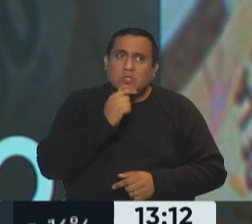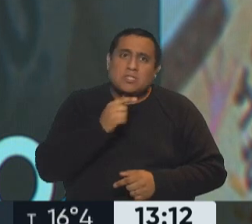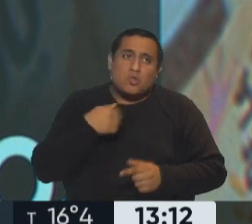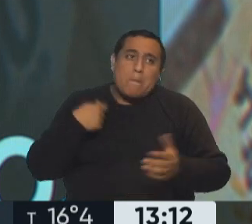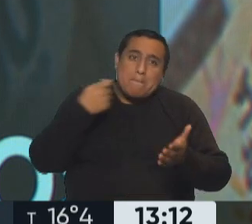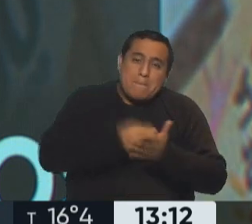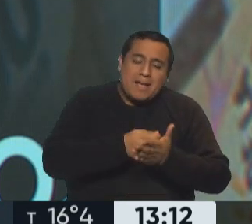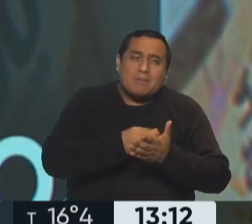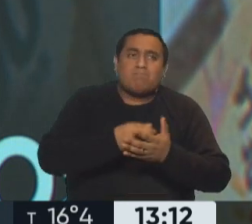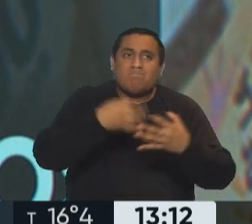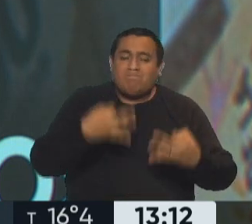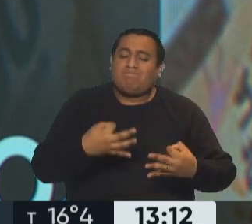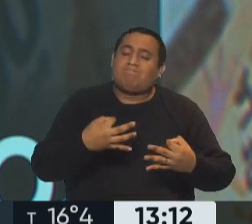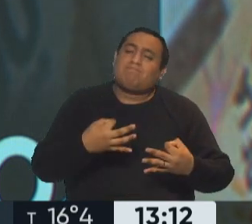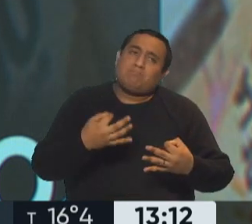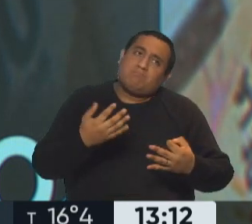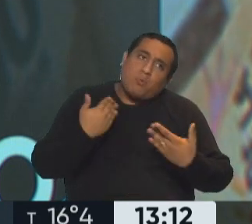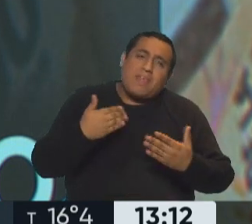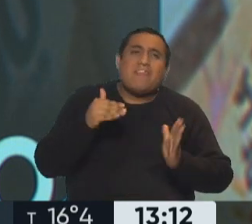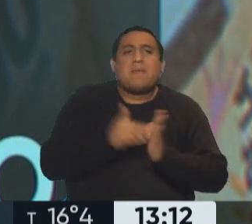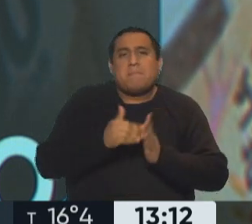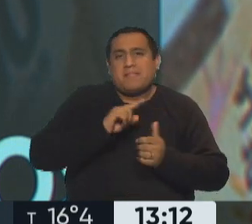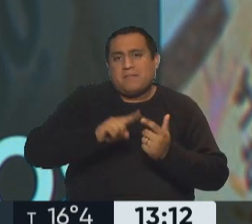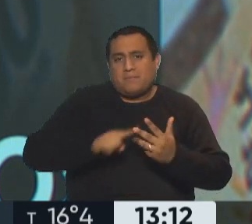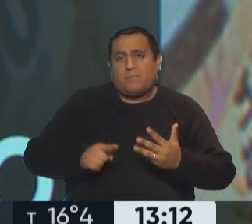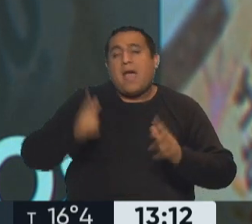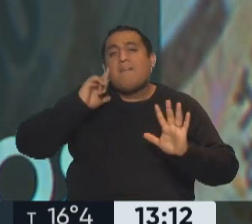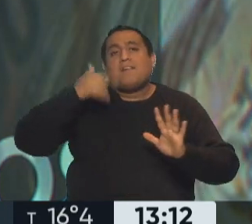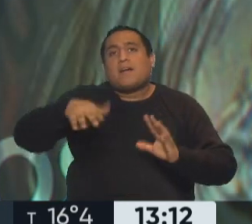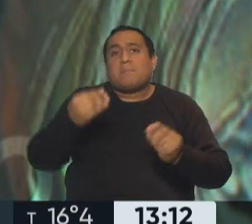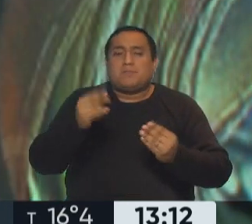y me parece una decisión acertada. Veremos qué ocurre y nos encontramos la próxima semana.